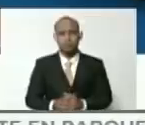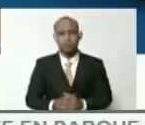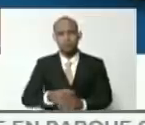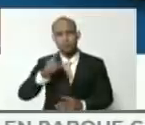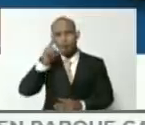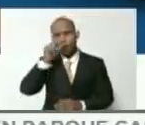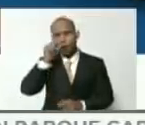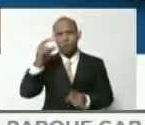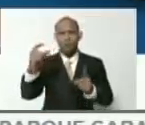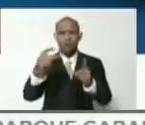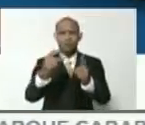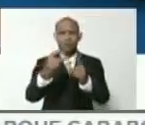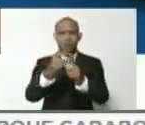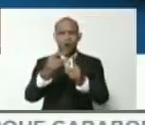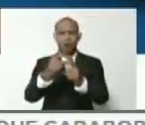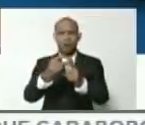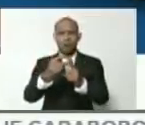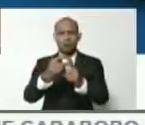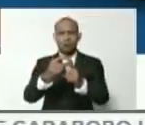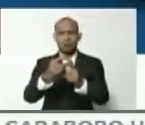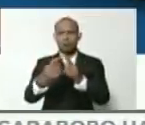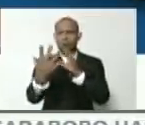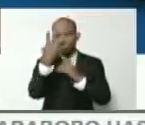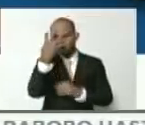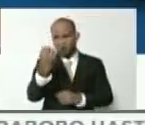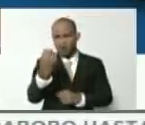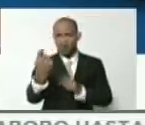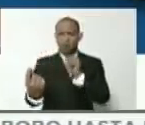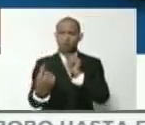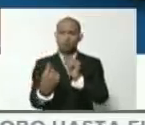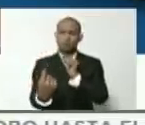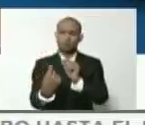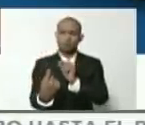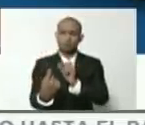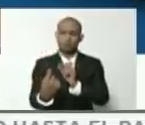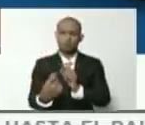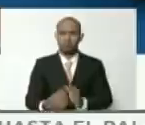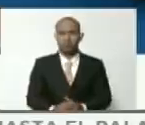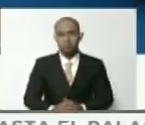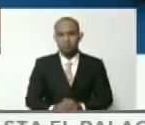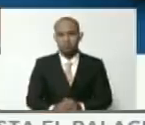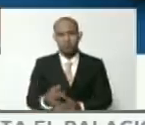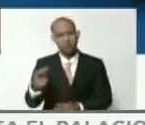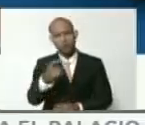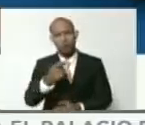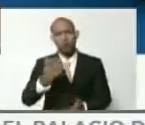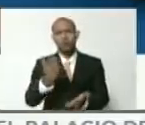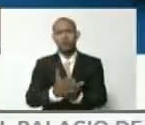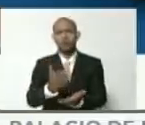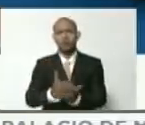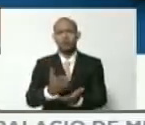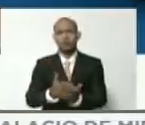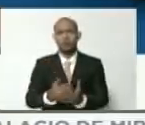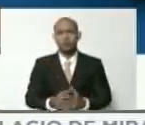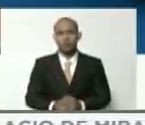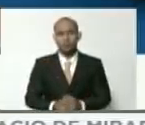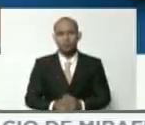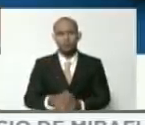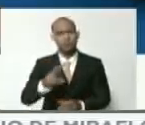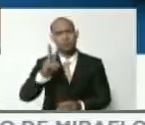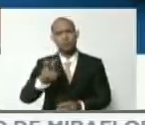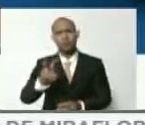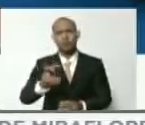hombres de palabra, de entendimiento, de diálogo, de búsqueda siempre de lo